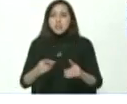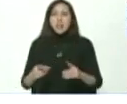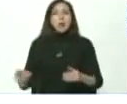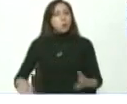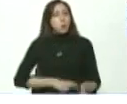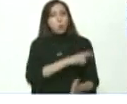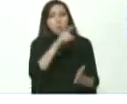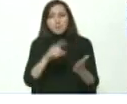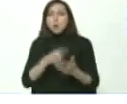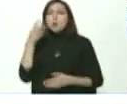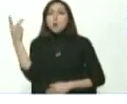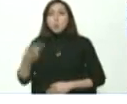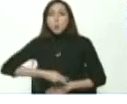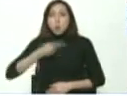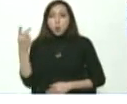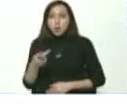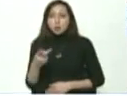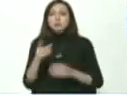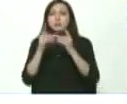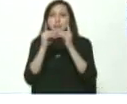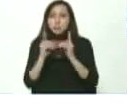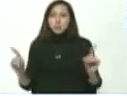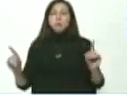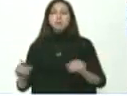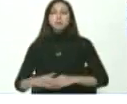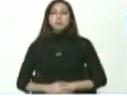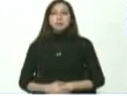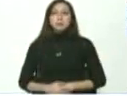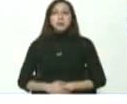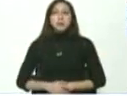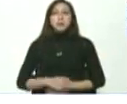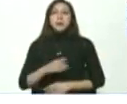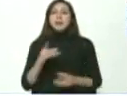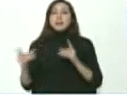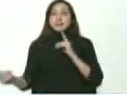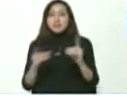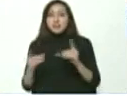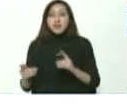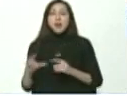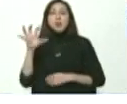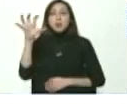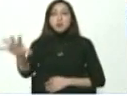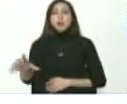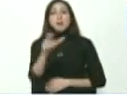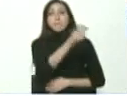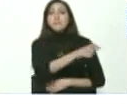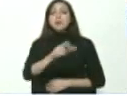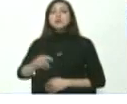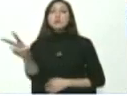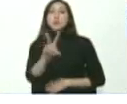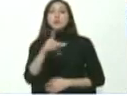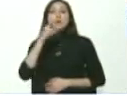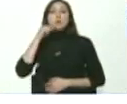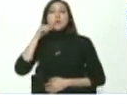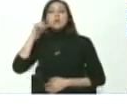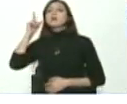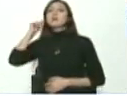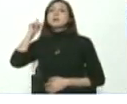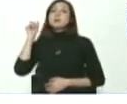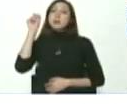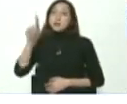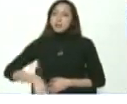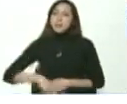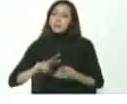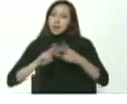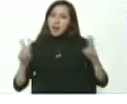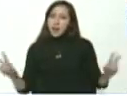político, en el diálogo diplomático, en el diálogo soberano entre venezolanos y venezolanas, en el diálogo para la